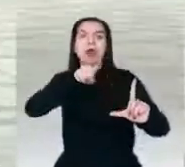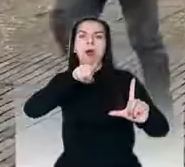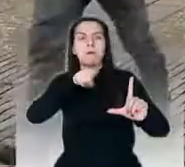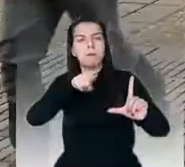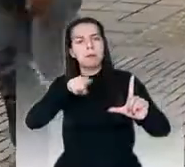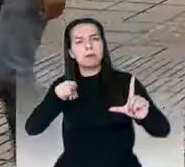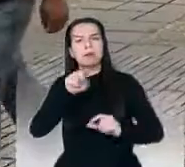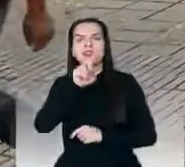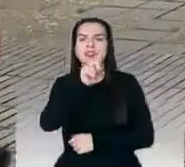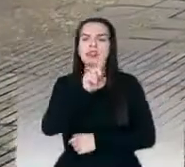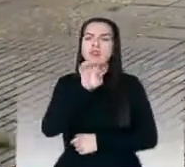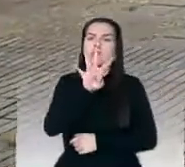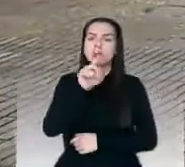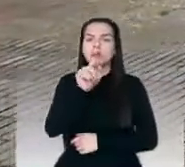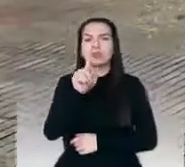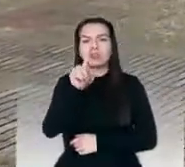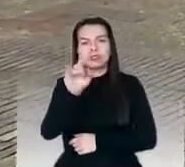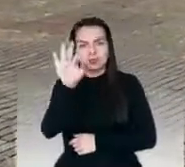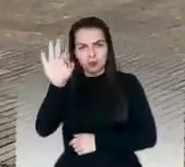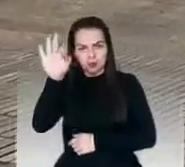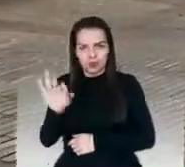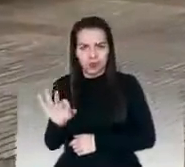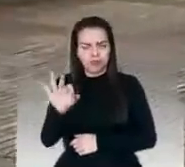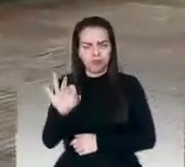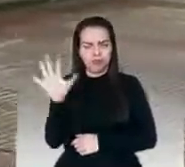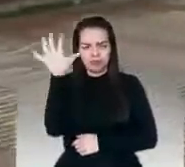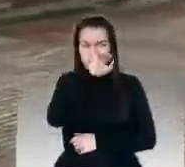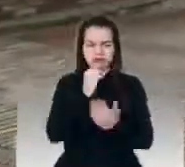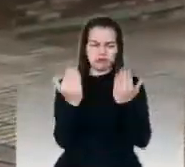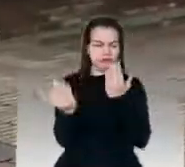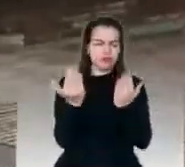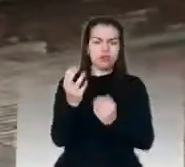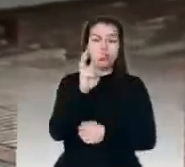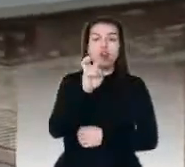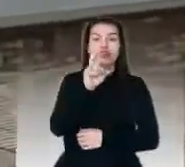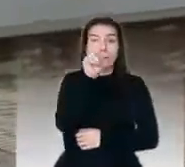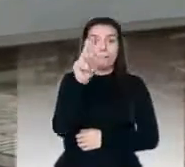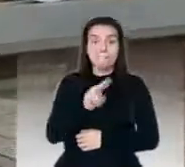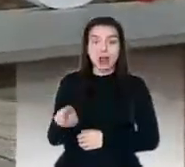64.6% comparado con el 8 de marzo, cuando comenzó a registrarse el contagio.